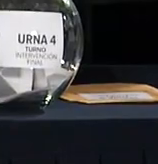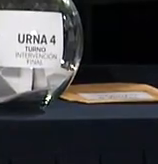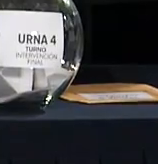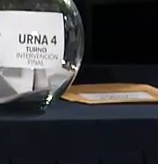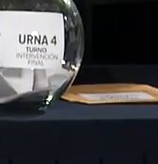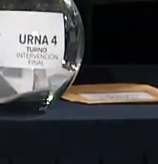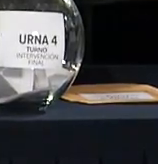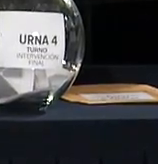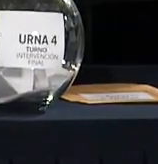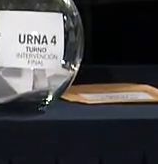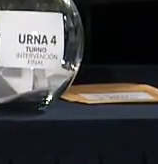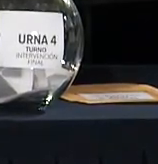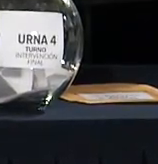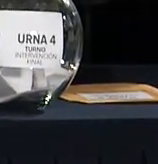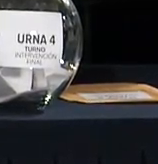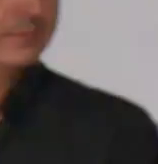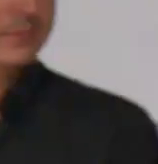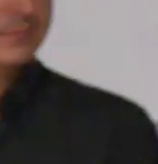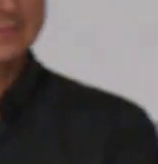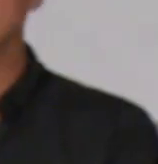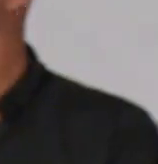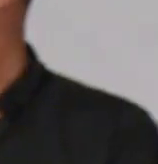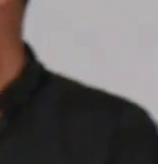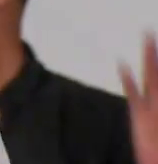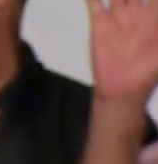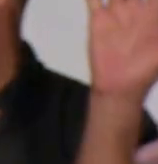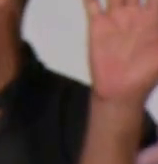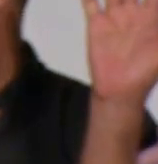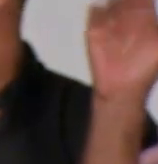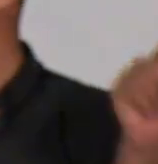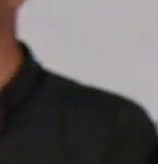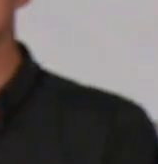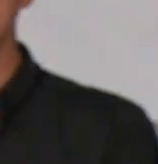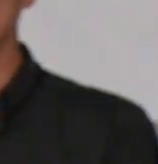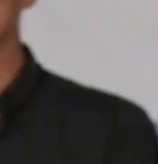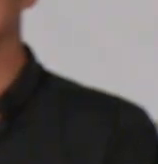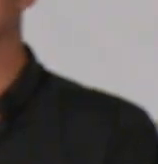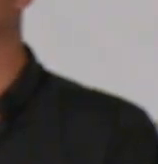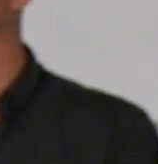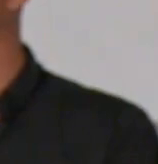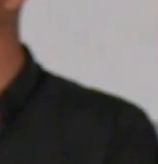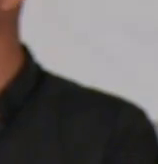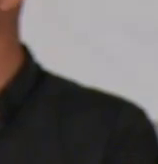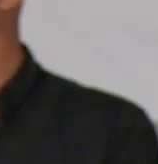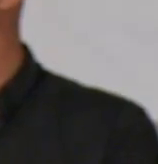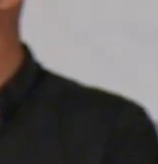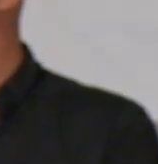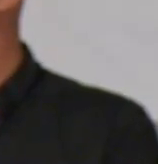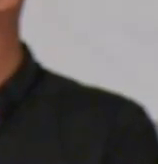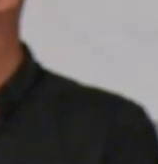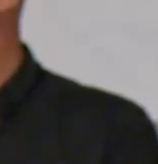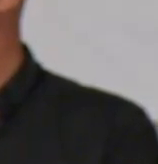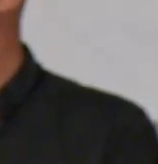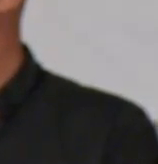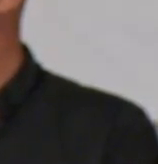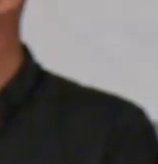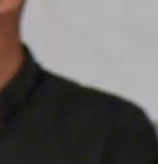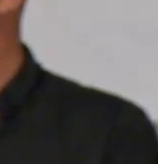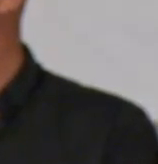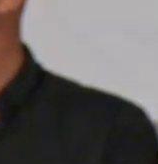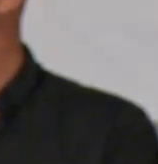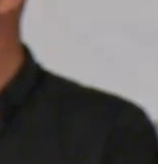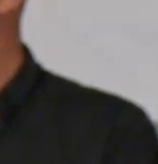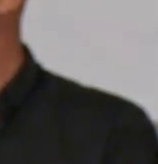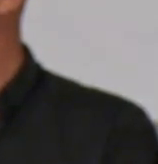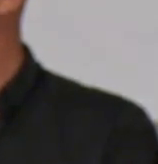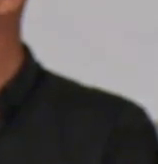realizarán este sorteo que determinará el lugar que ocuparán aquí dentro del foro, además del orden de